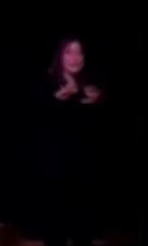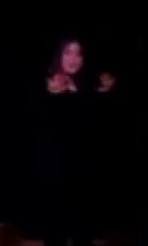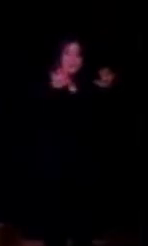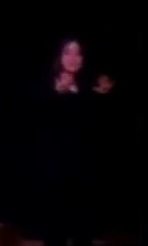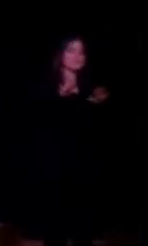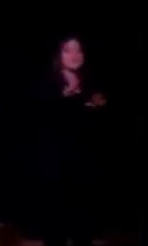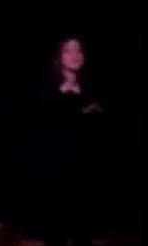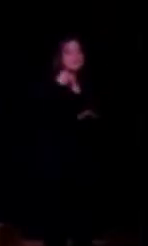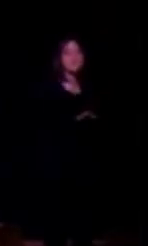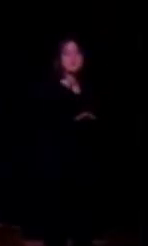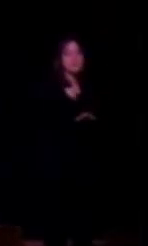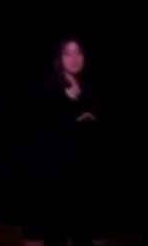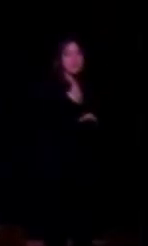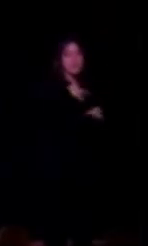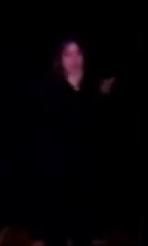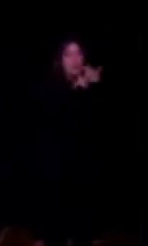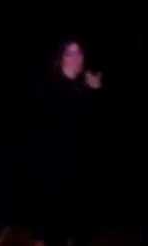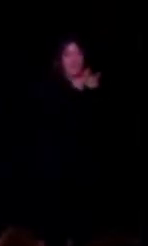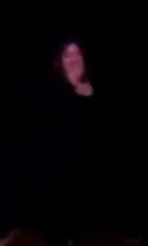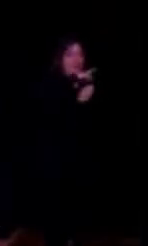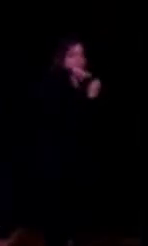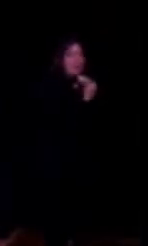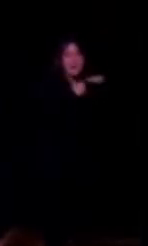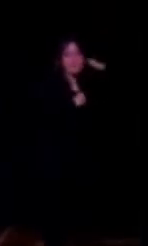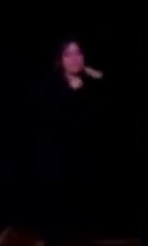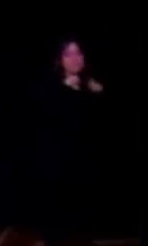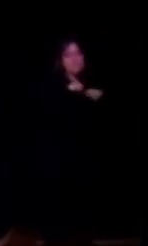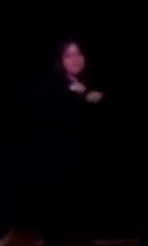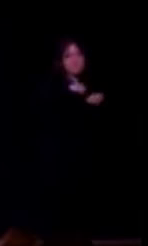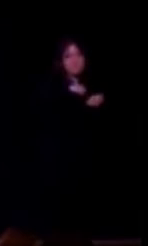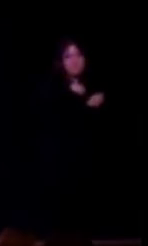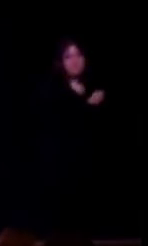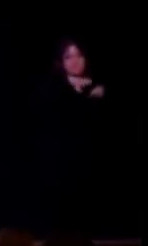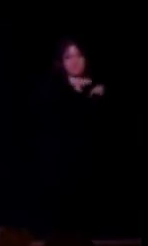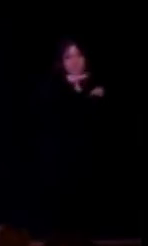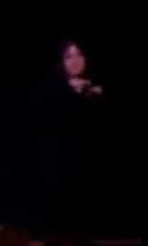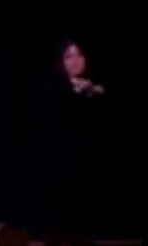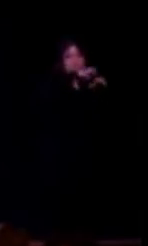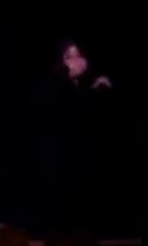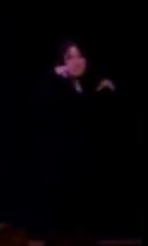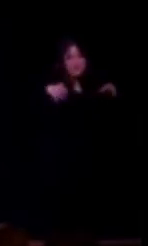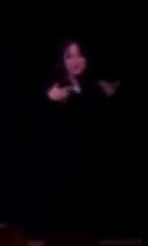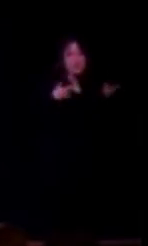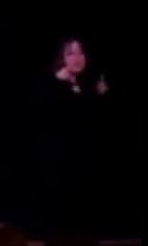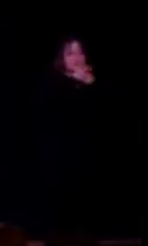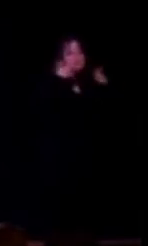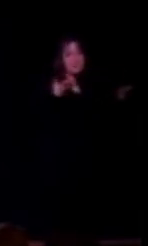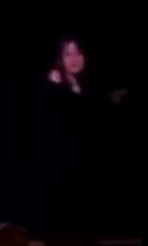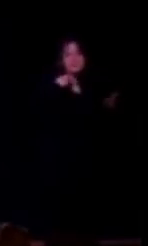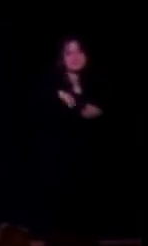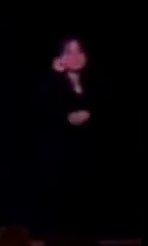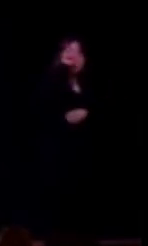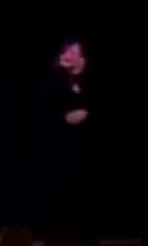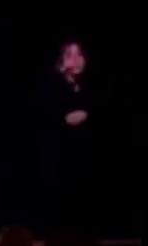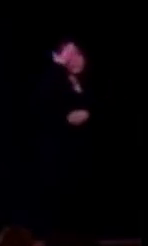profesorado para evaluar para entrar en las aulas para observar para dar orientaciones para elaborar materiales esa era la función